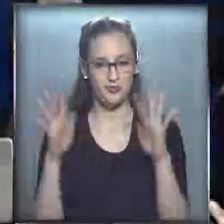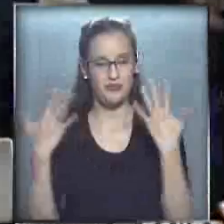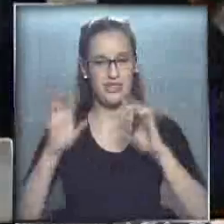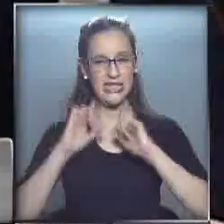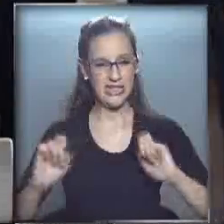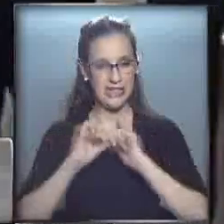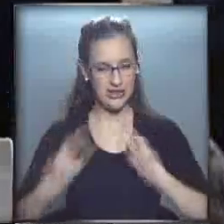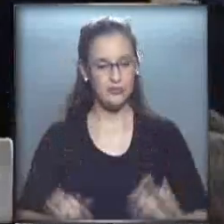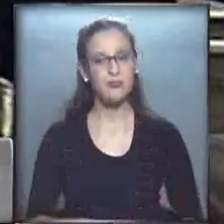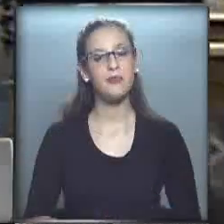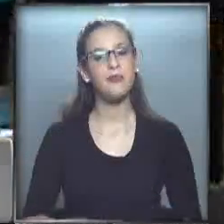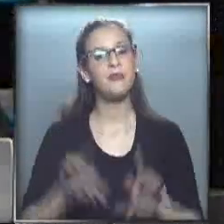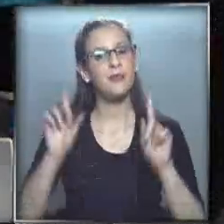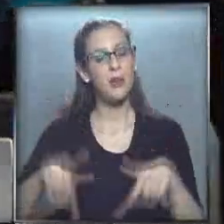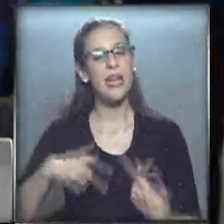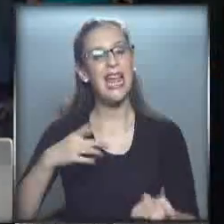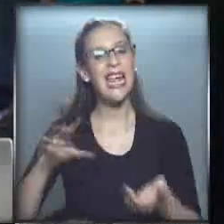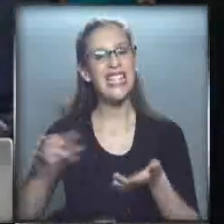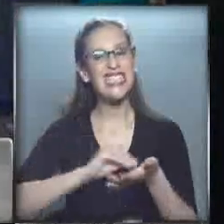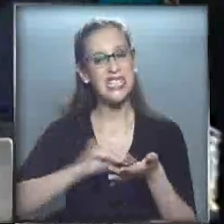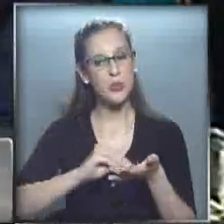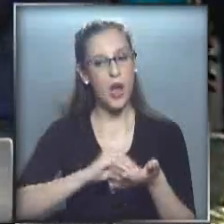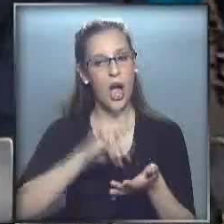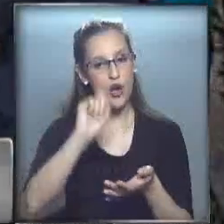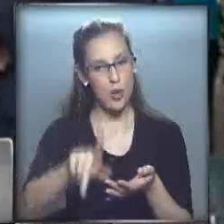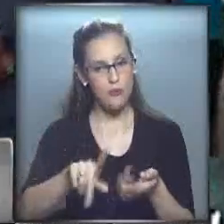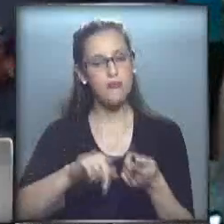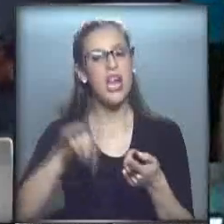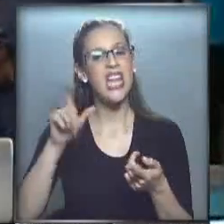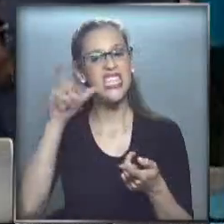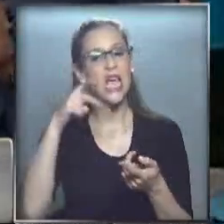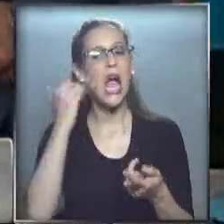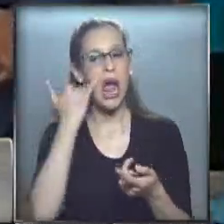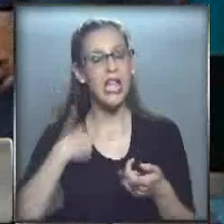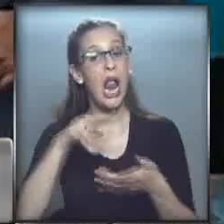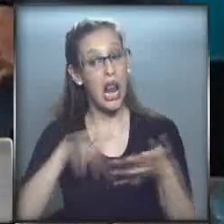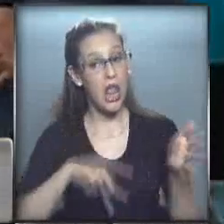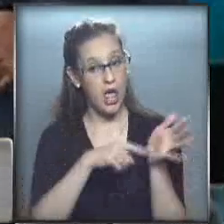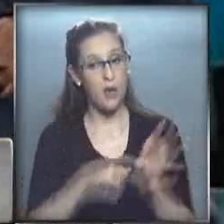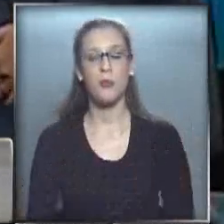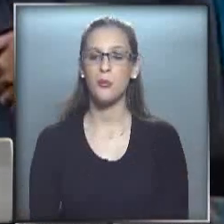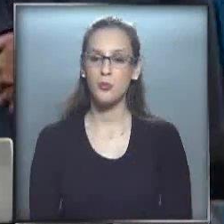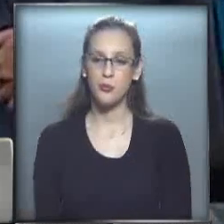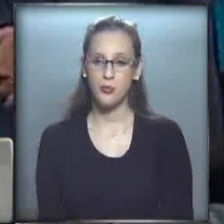Acto seguido, el señor Escribano General del Gobierno de la Nación, don Natalio Pedro Echegaray, leerá el acta correspondiente.